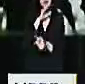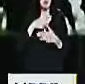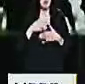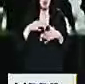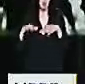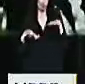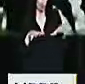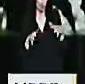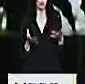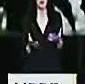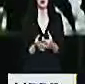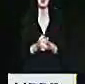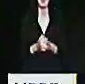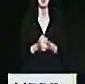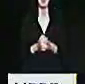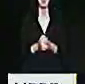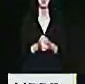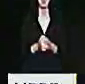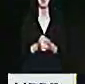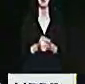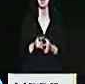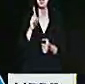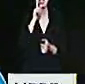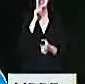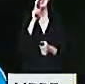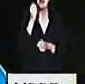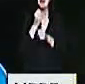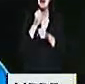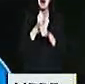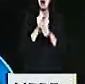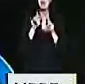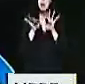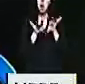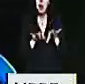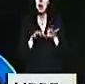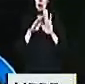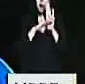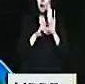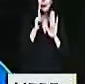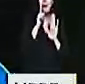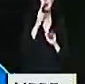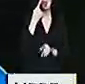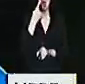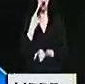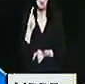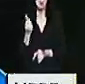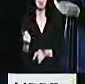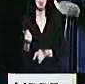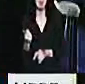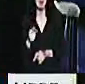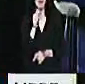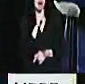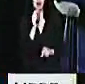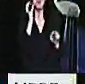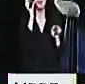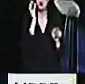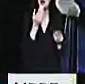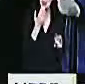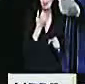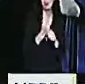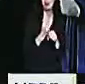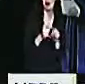como se habla siempre, la mayor parte de quienes programan son hombres? ¿Cuánto del entendimiento de la realidad nos perdemos por el hecho de que no haya mujeres programando? Es lo